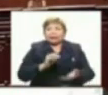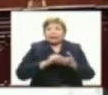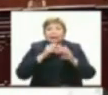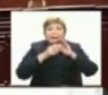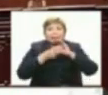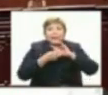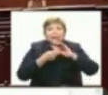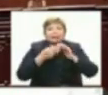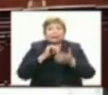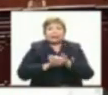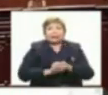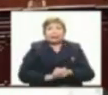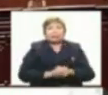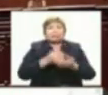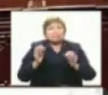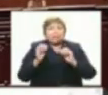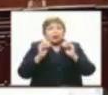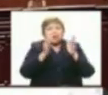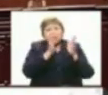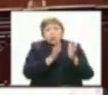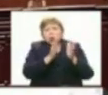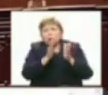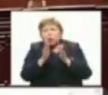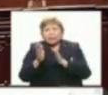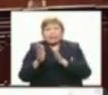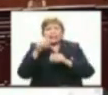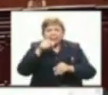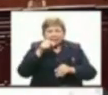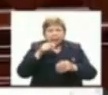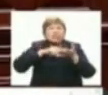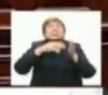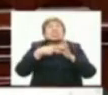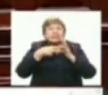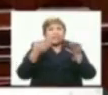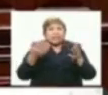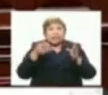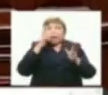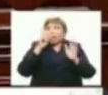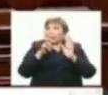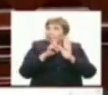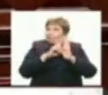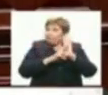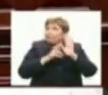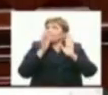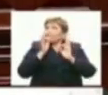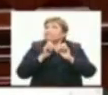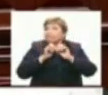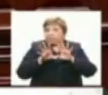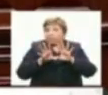Minería. Poner orden en la minería. Esto significa reglas claras. Escenarios